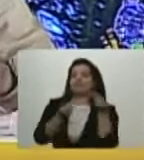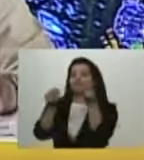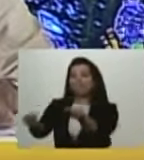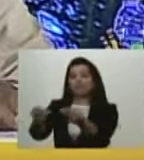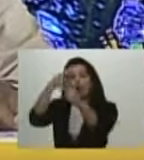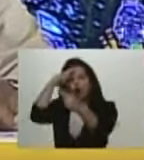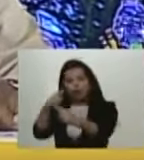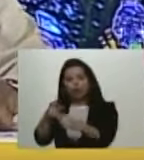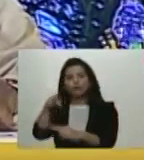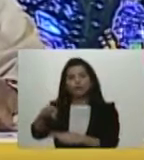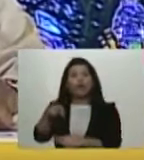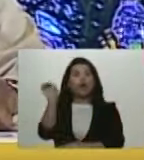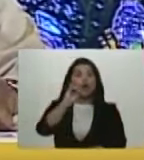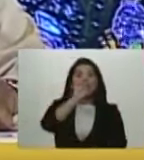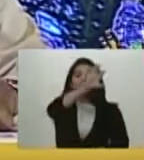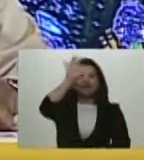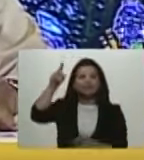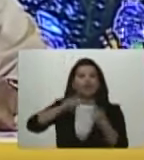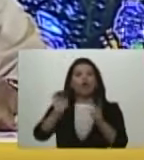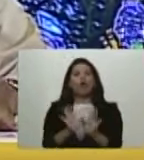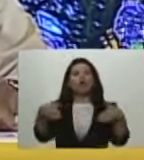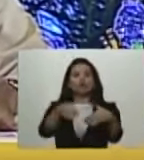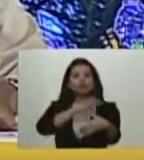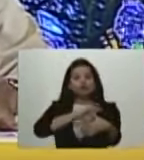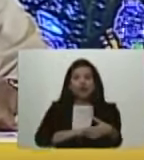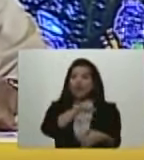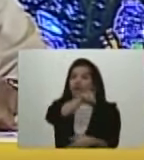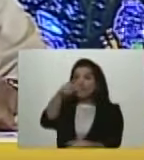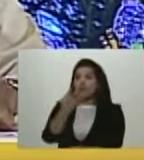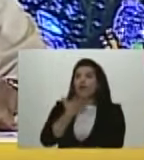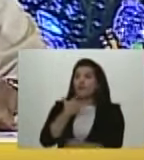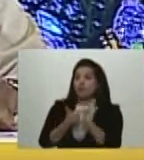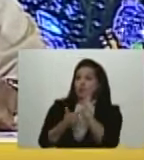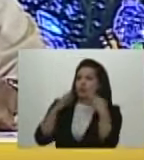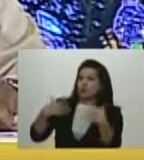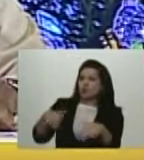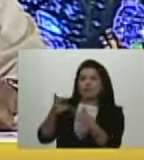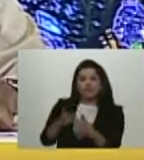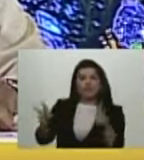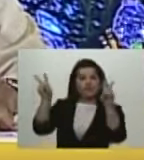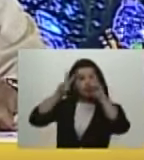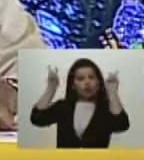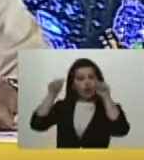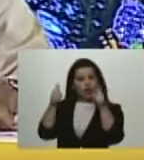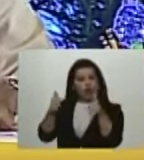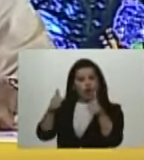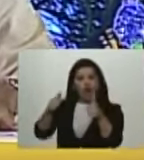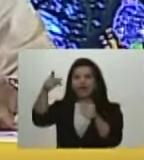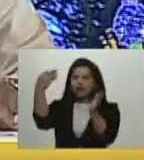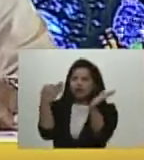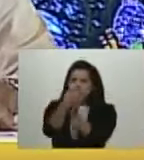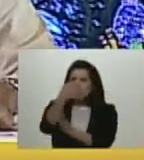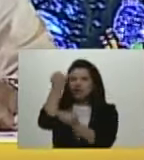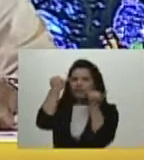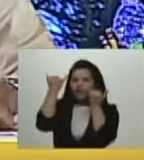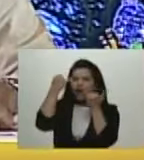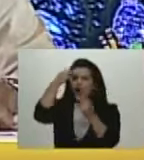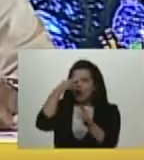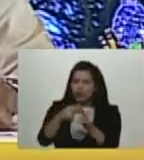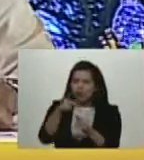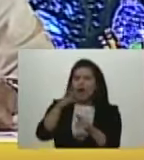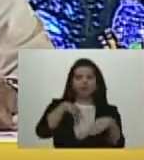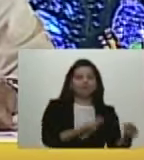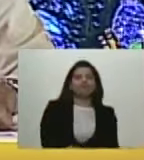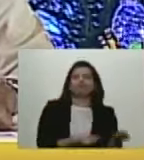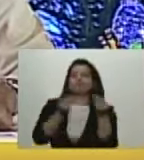a aquellos pueblos que sean ejemplo también de victoria antiimperialista y de lealtad suprema a la humanidad. Será